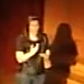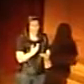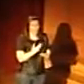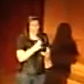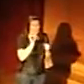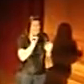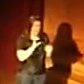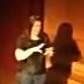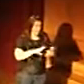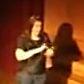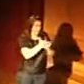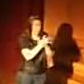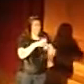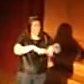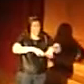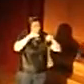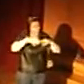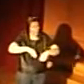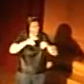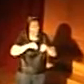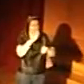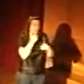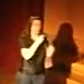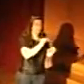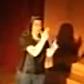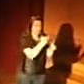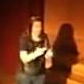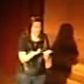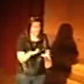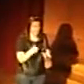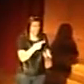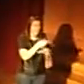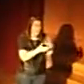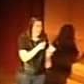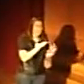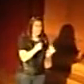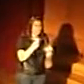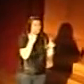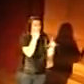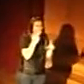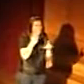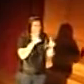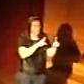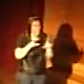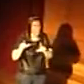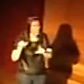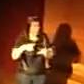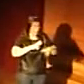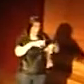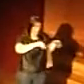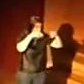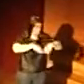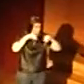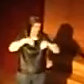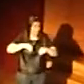los del estado de los monumentos en su tiempo no él Hace muchos muchos de ellos esto se servan en la